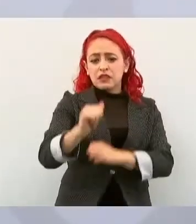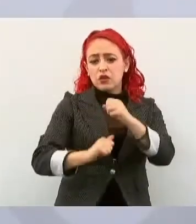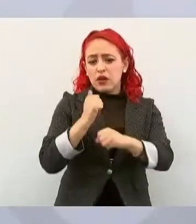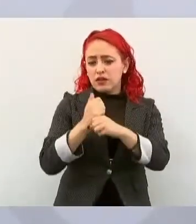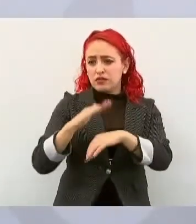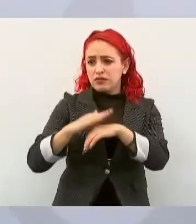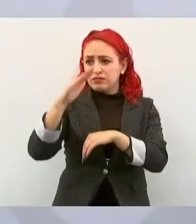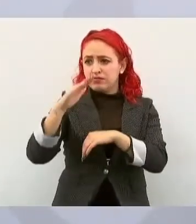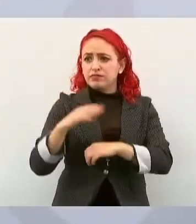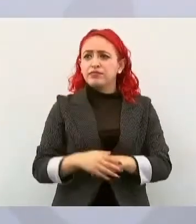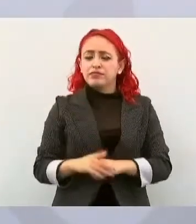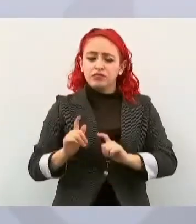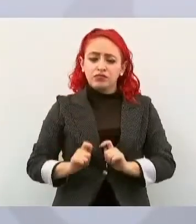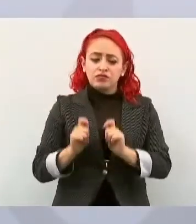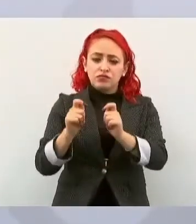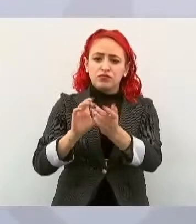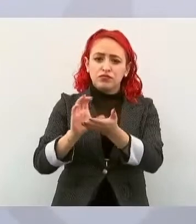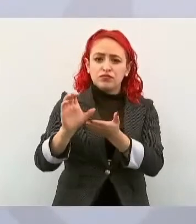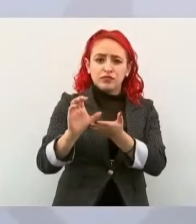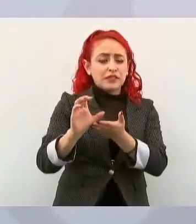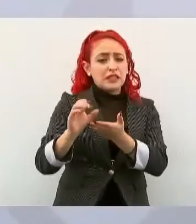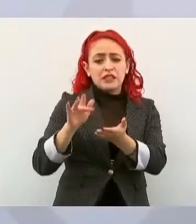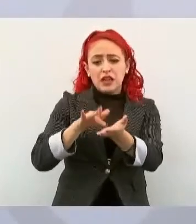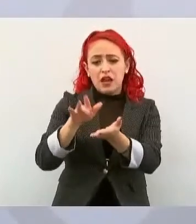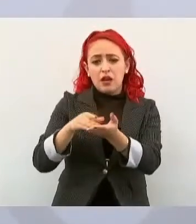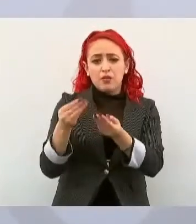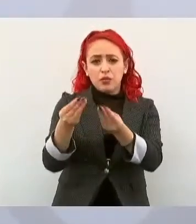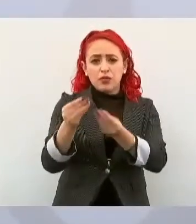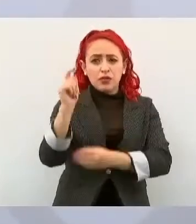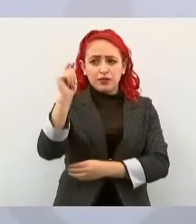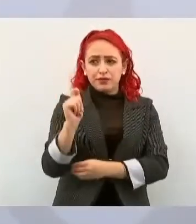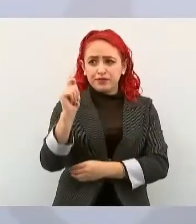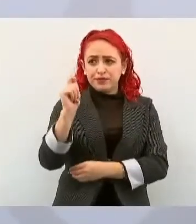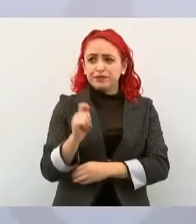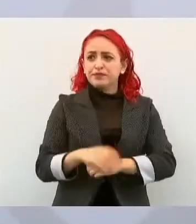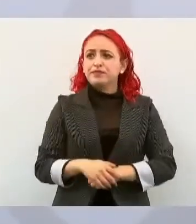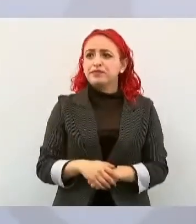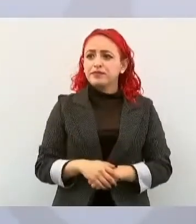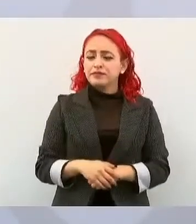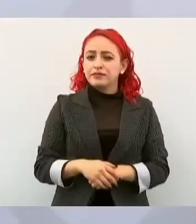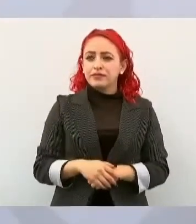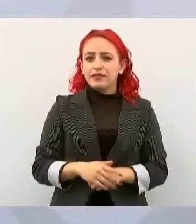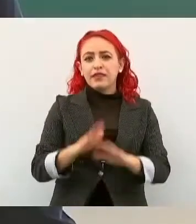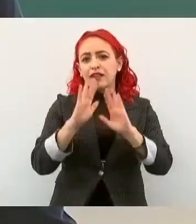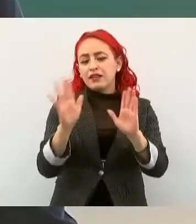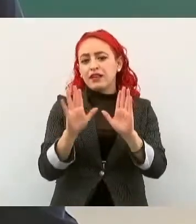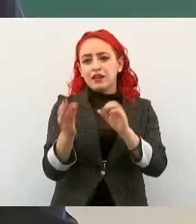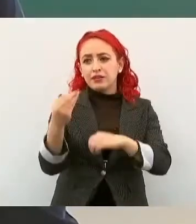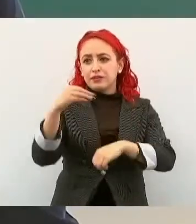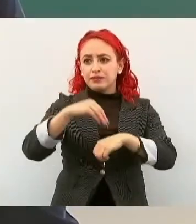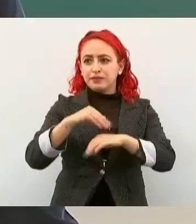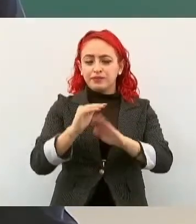años que reciben este apoyo. Se acaba de aumentar